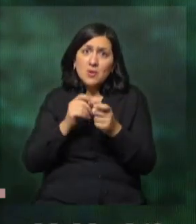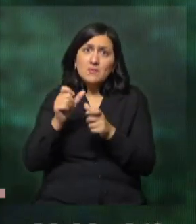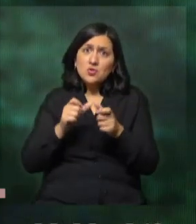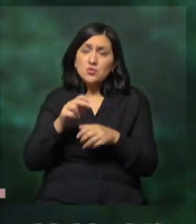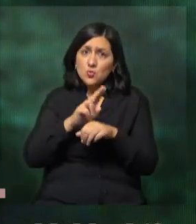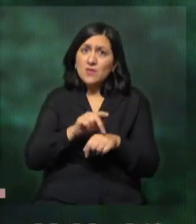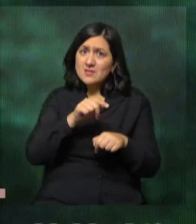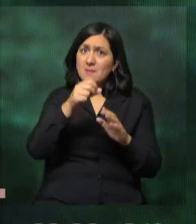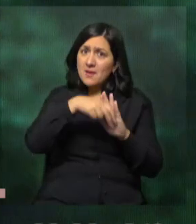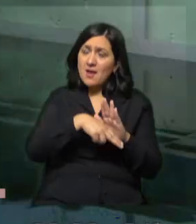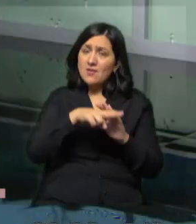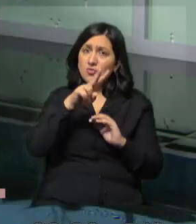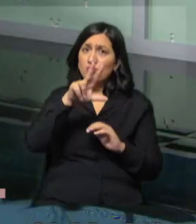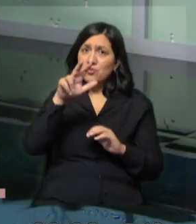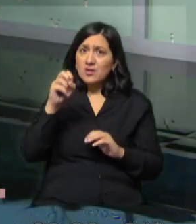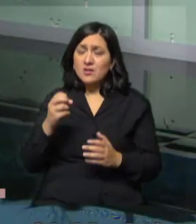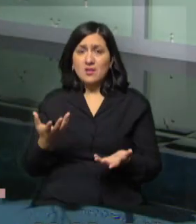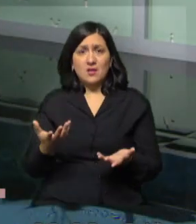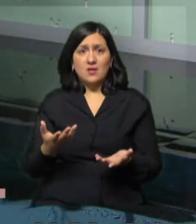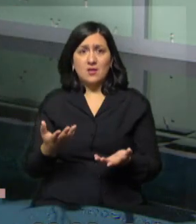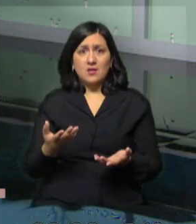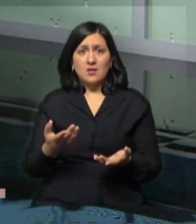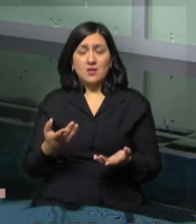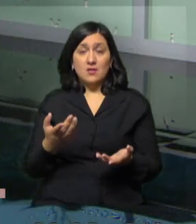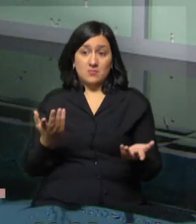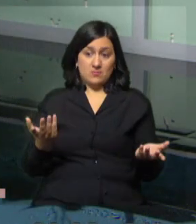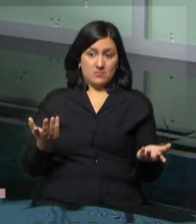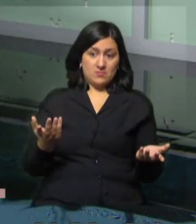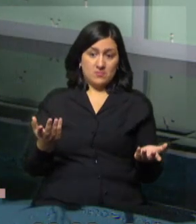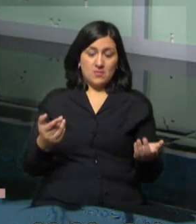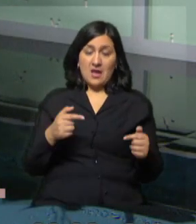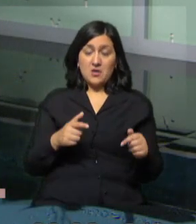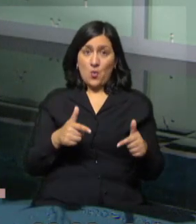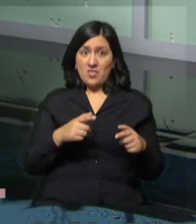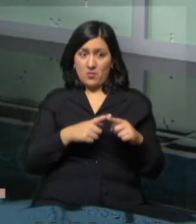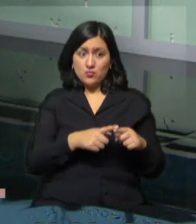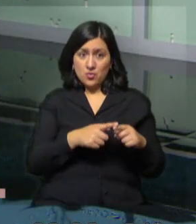por supuesto. Ahora, ahí no está la discusión, indudablemente. Acá tenemos